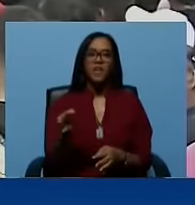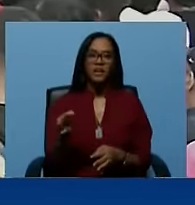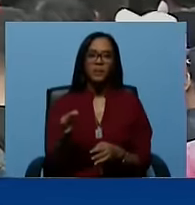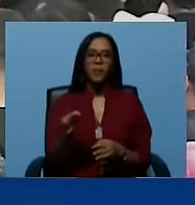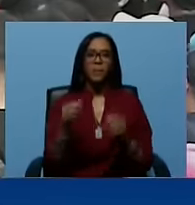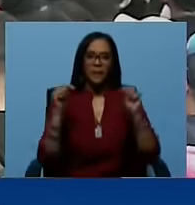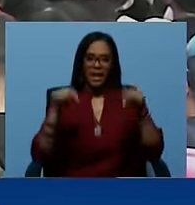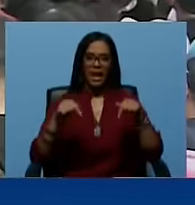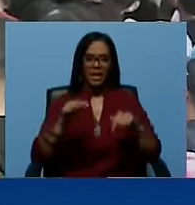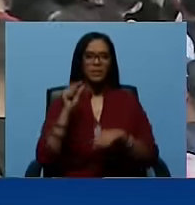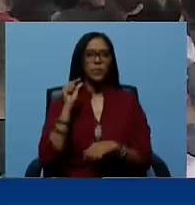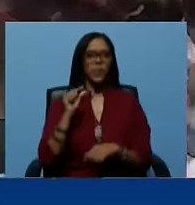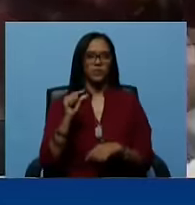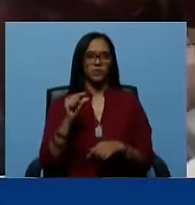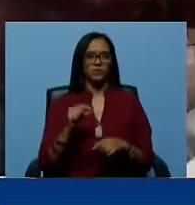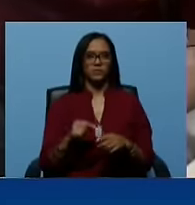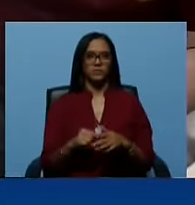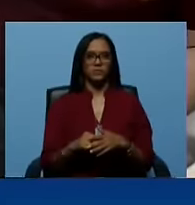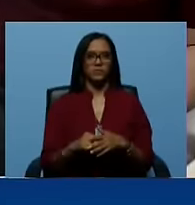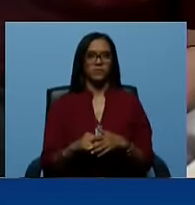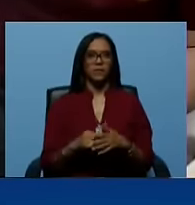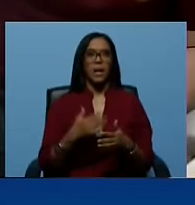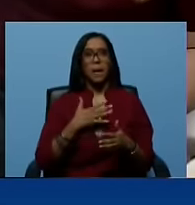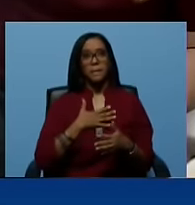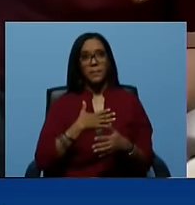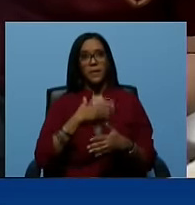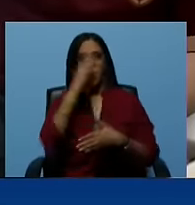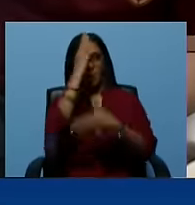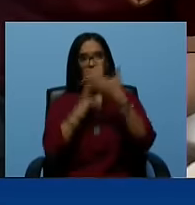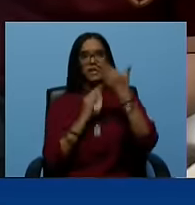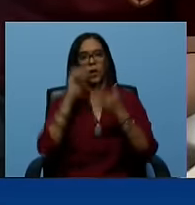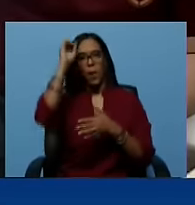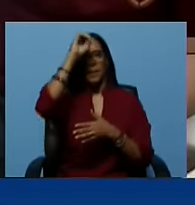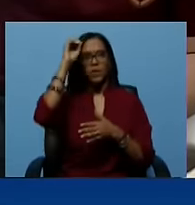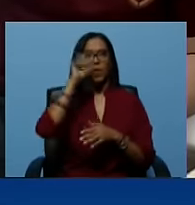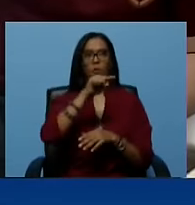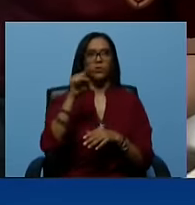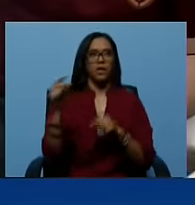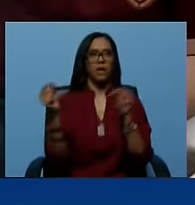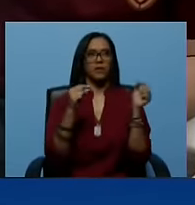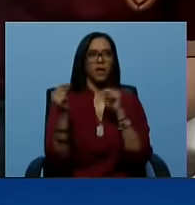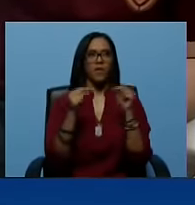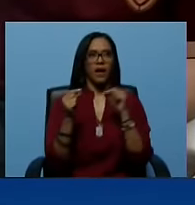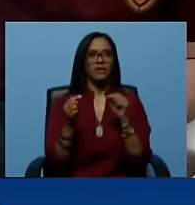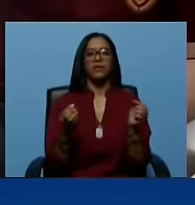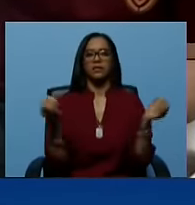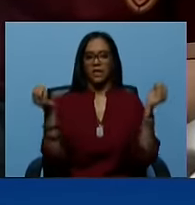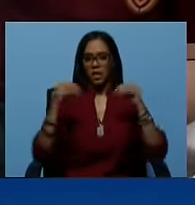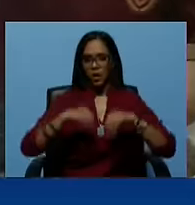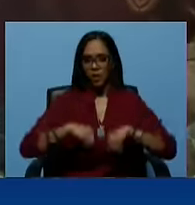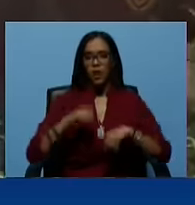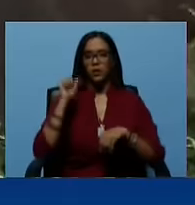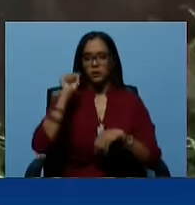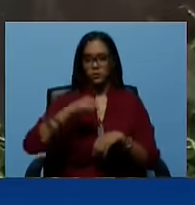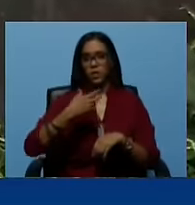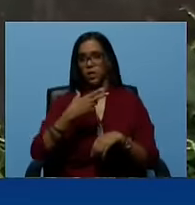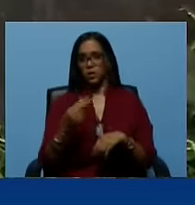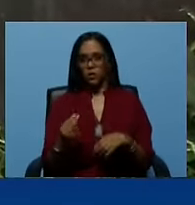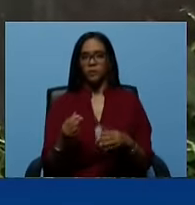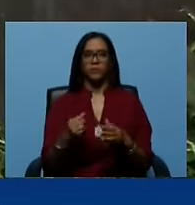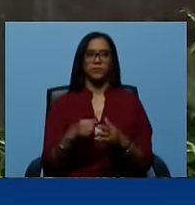etapa? Mi modesta opinión, ustedes lo debaten. Si están de acuerdo, lo asumen, si no, no lo